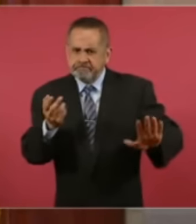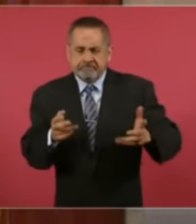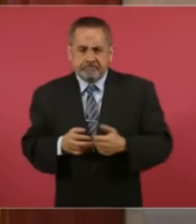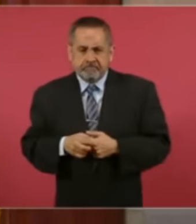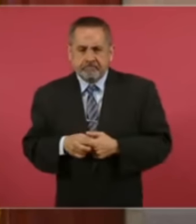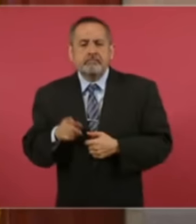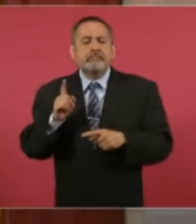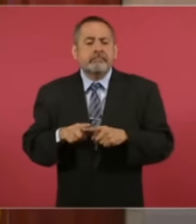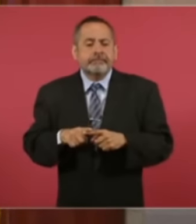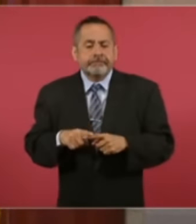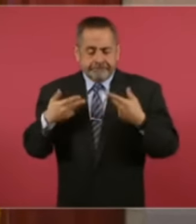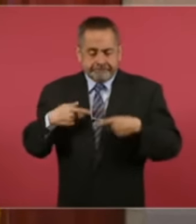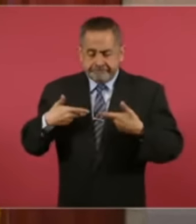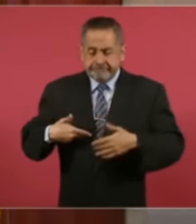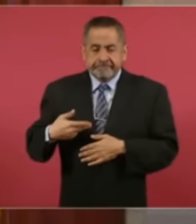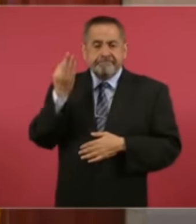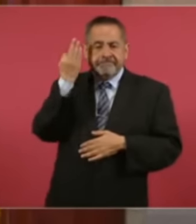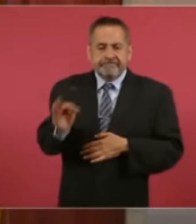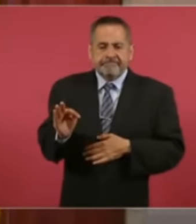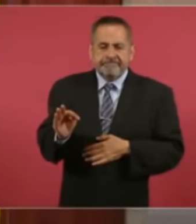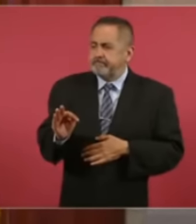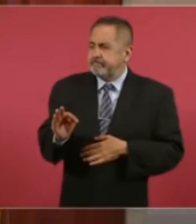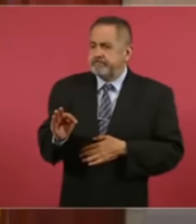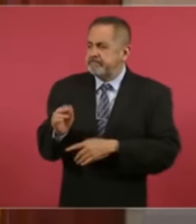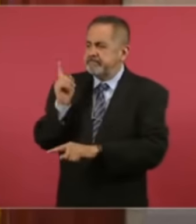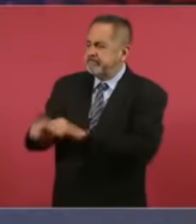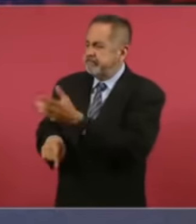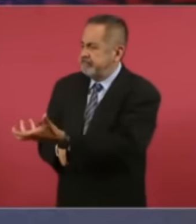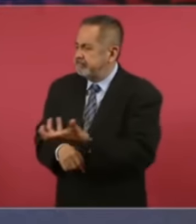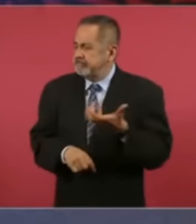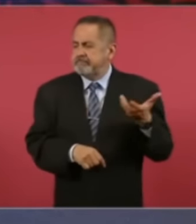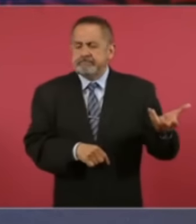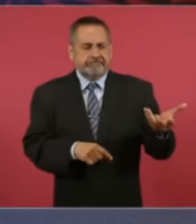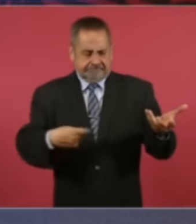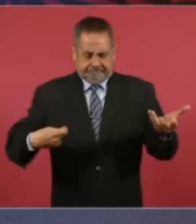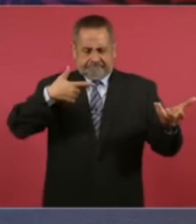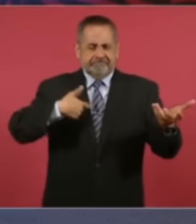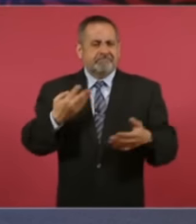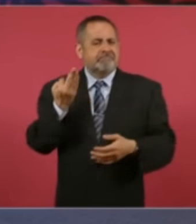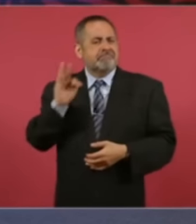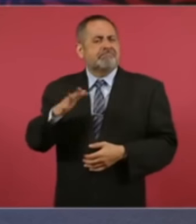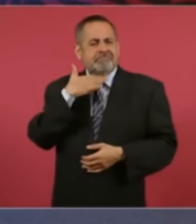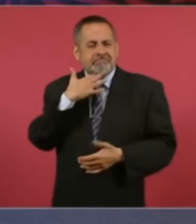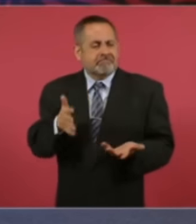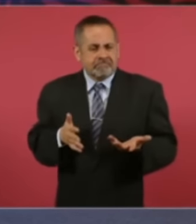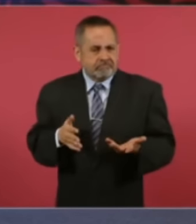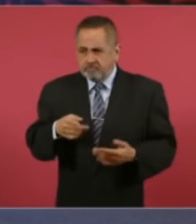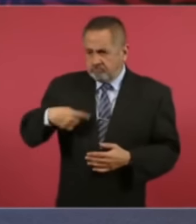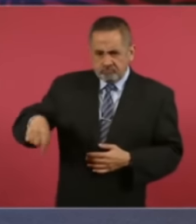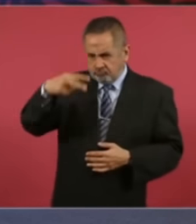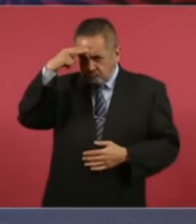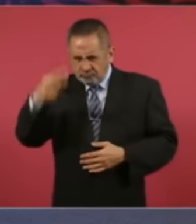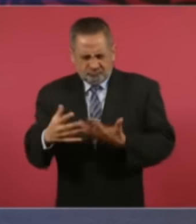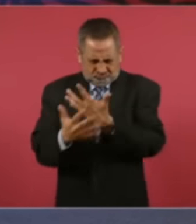Solo un traidor entrega su país a los extranjeros. Los mexicanos podemos hacer todo mejor que cualquier